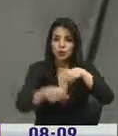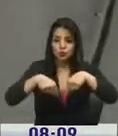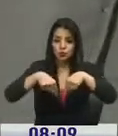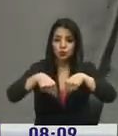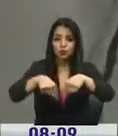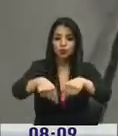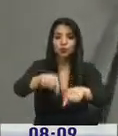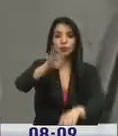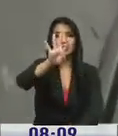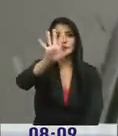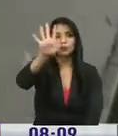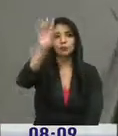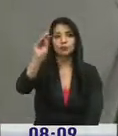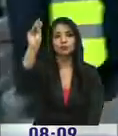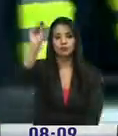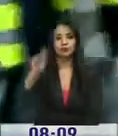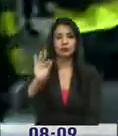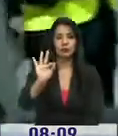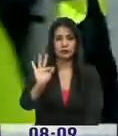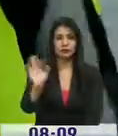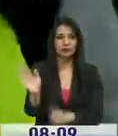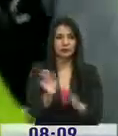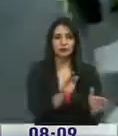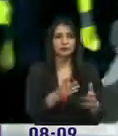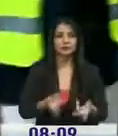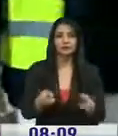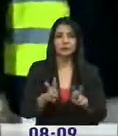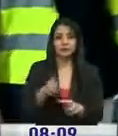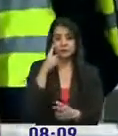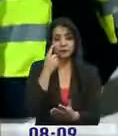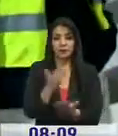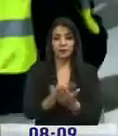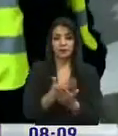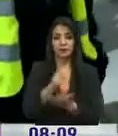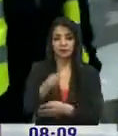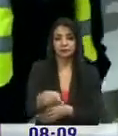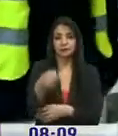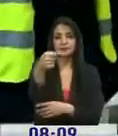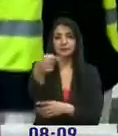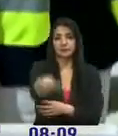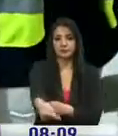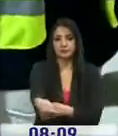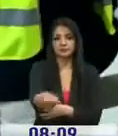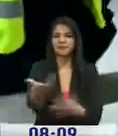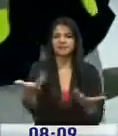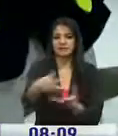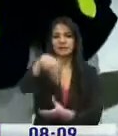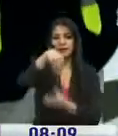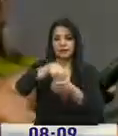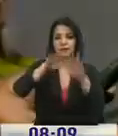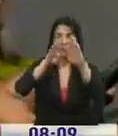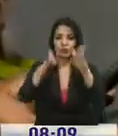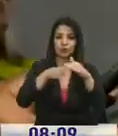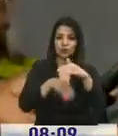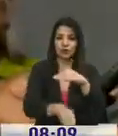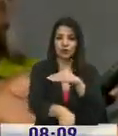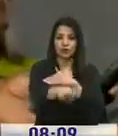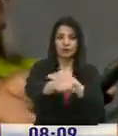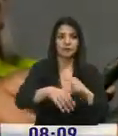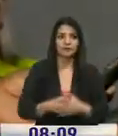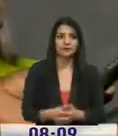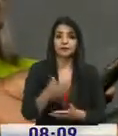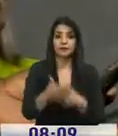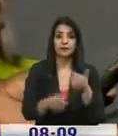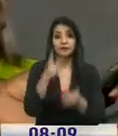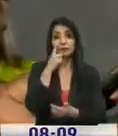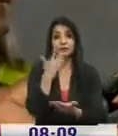en un 45%, además la fase de pruebas que próximamente se hará en el interior del túnel. Y luego tendremos las pruebas